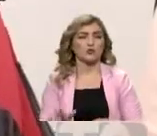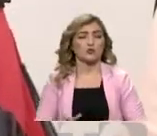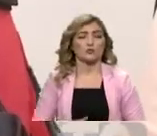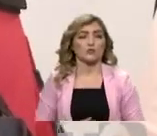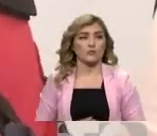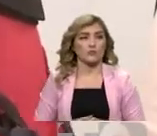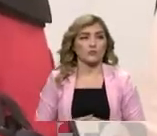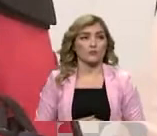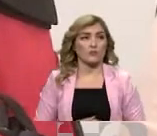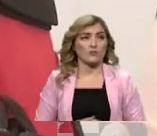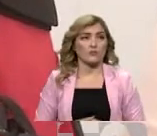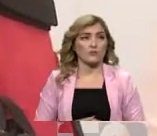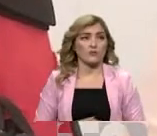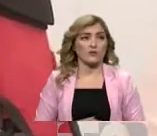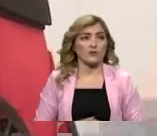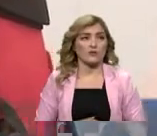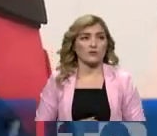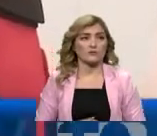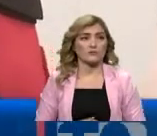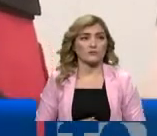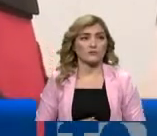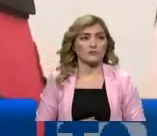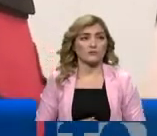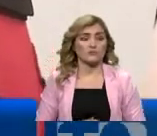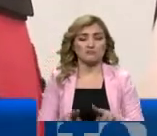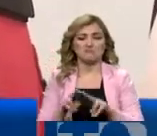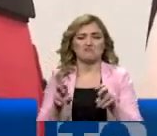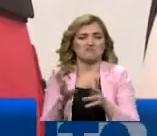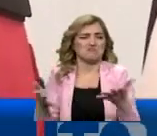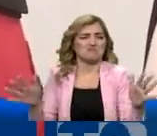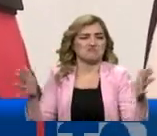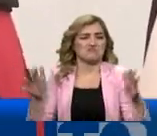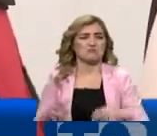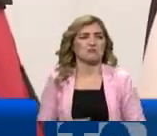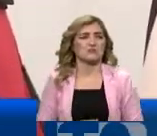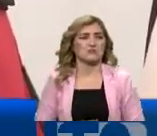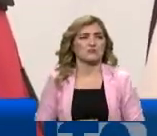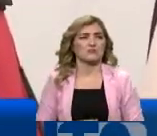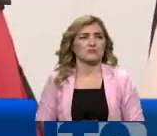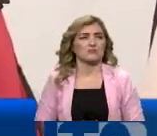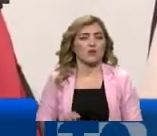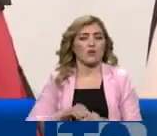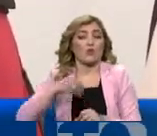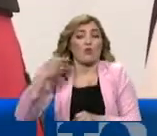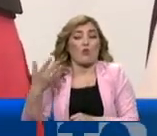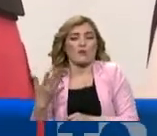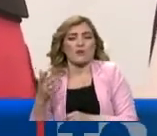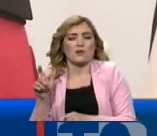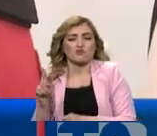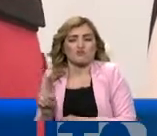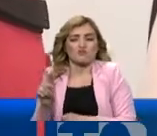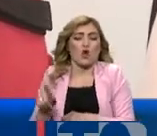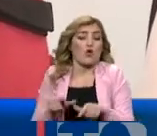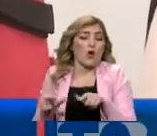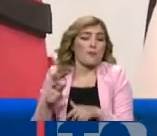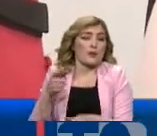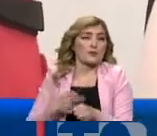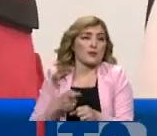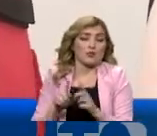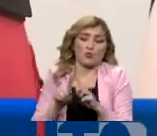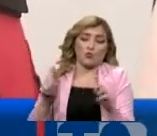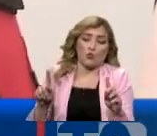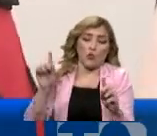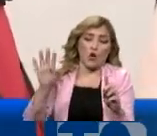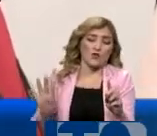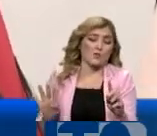existe una fuente natural para el inicio del incendio, todo lo contrario que hay fuentes externas en espacios específicos en